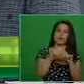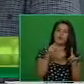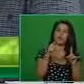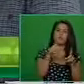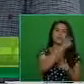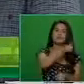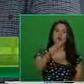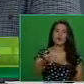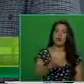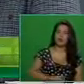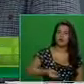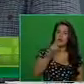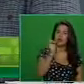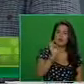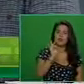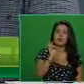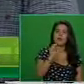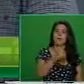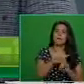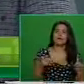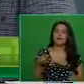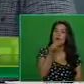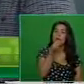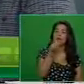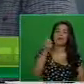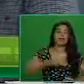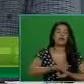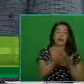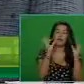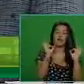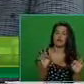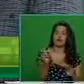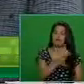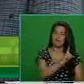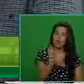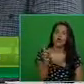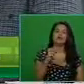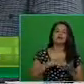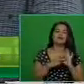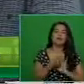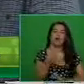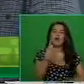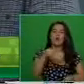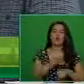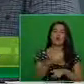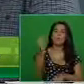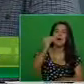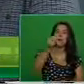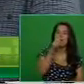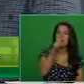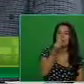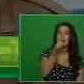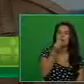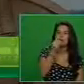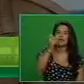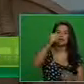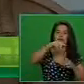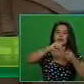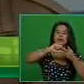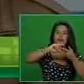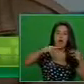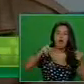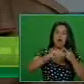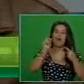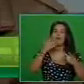mundo padezca de hambre. Sin embargo, el alimento no está bien distribuido. No se trata de producir más alimentos gracias a semillas transgénicas o al